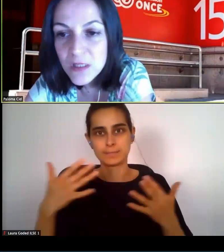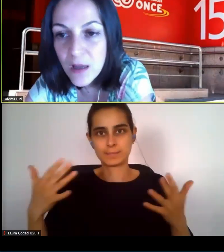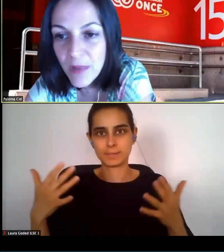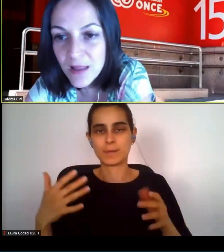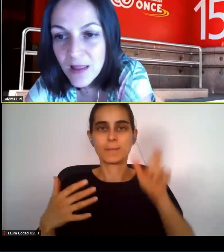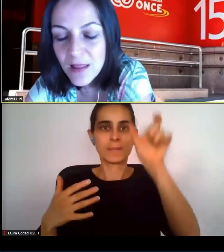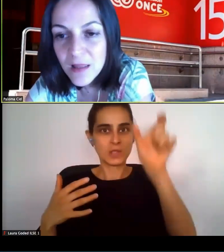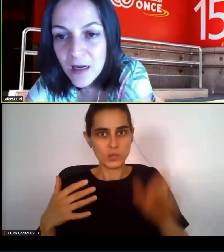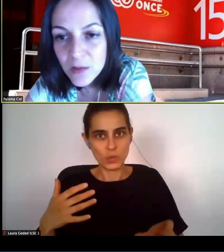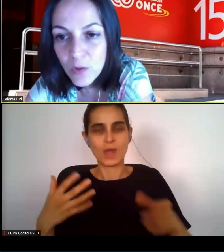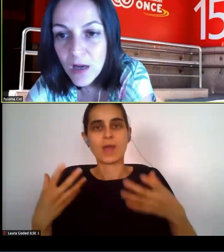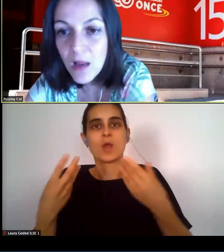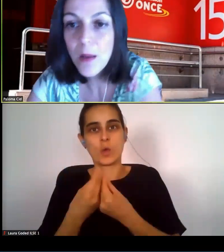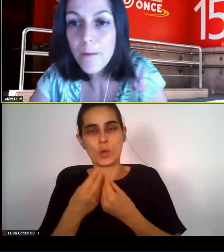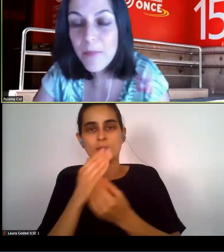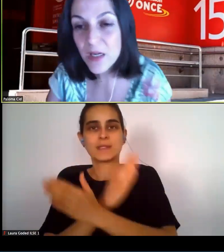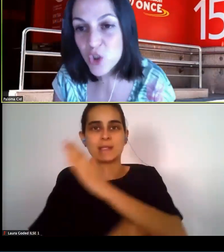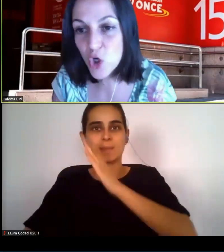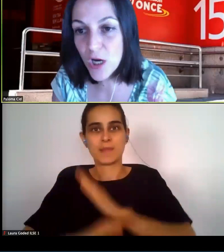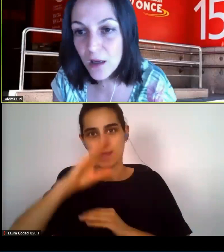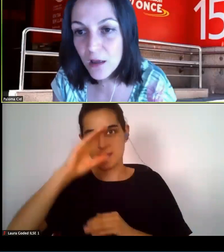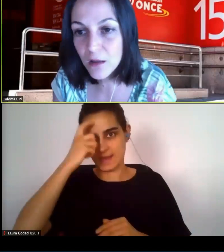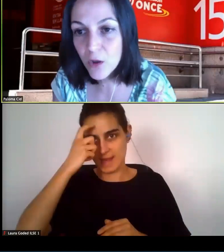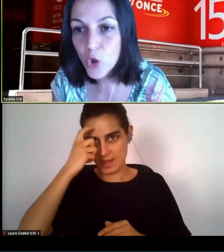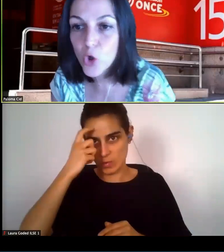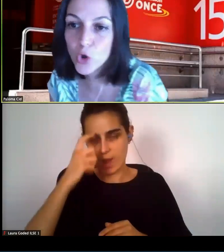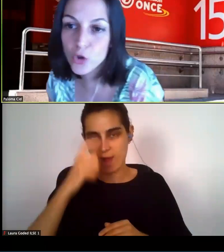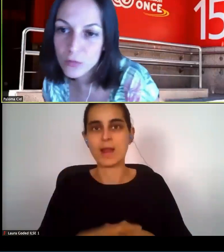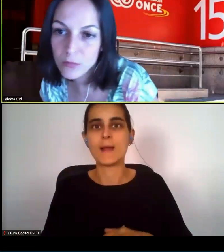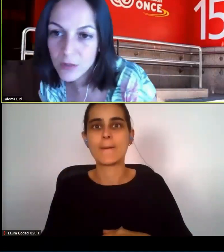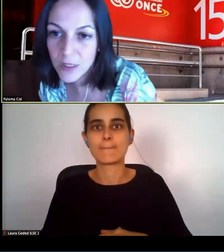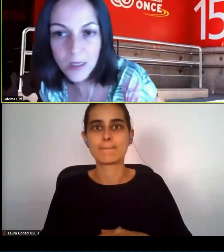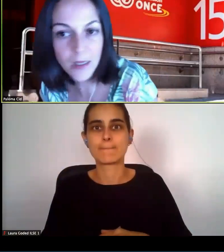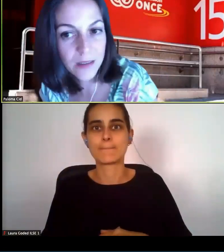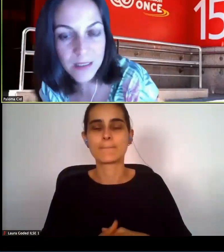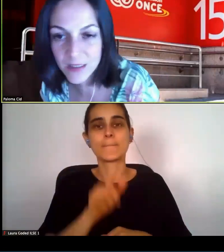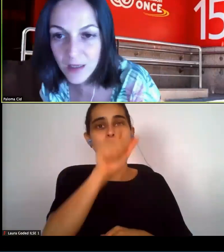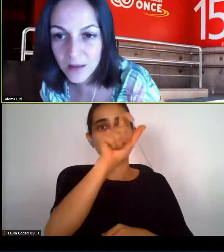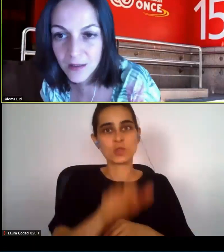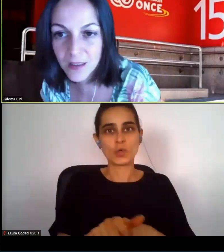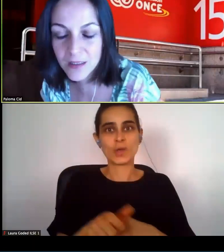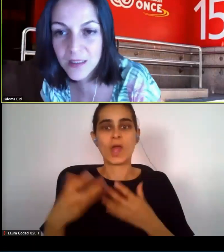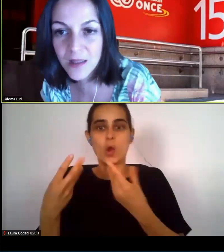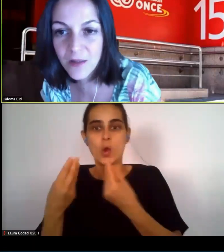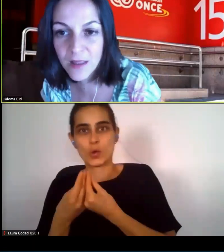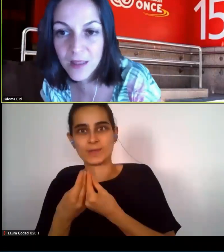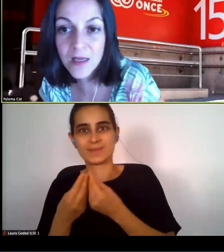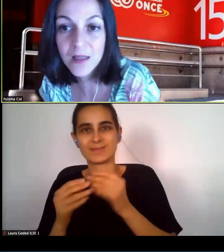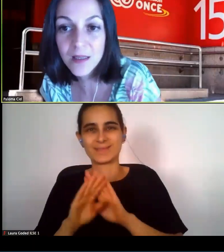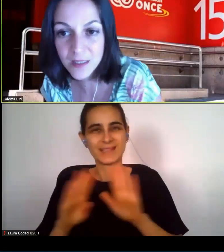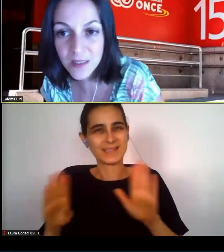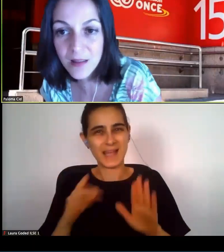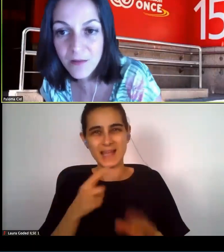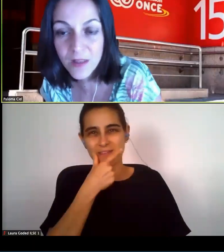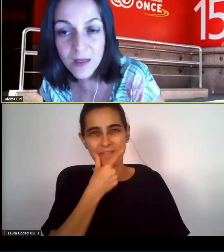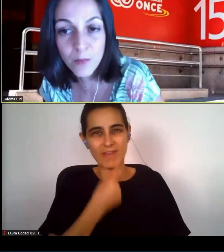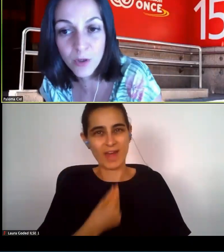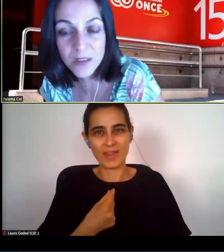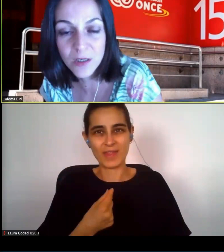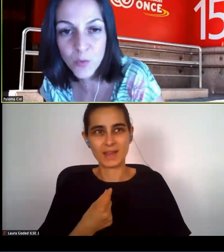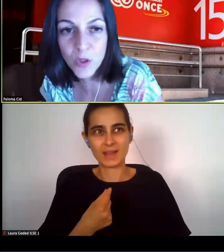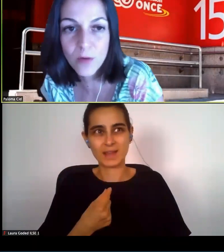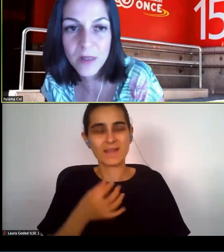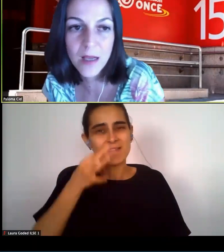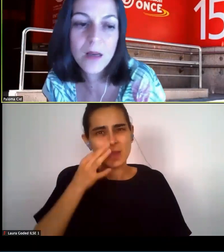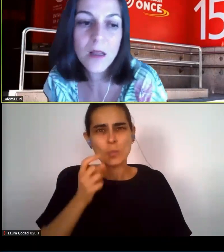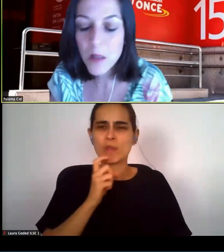con discapacidad intelectual, persona con... Ya está, es así de fácil y así de difícil porque se